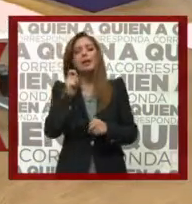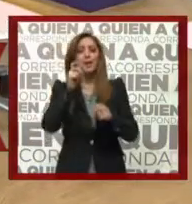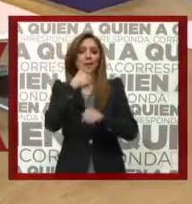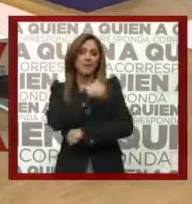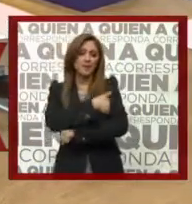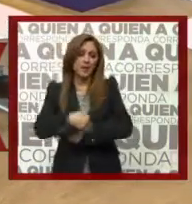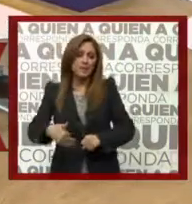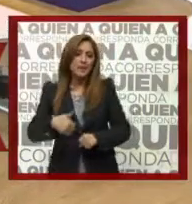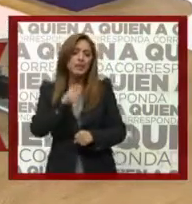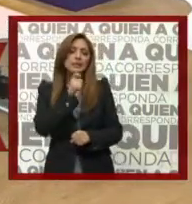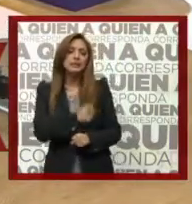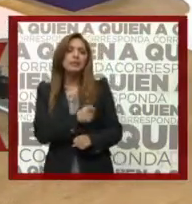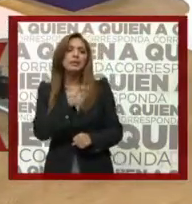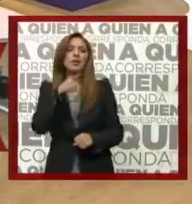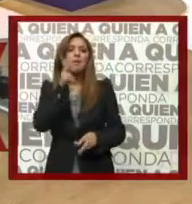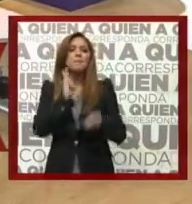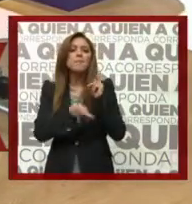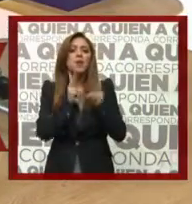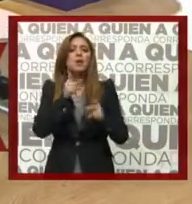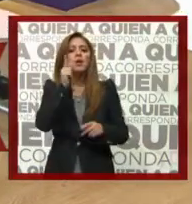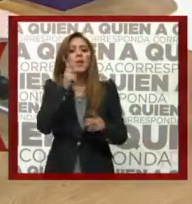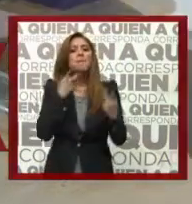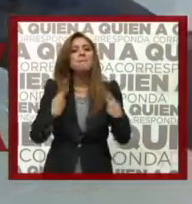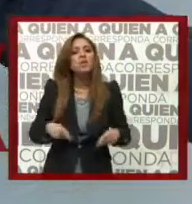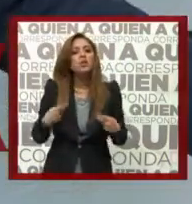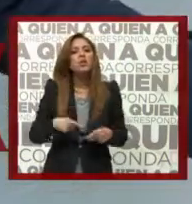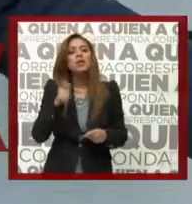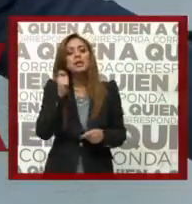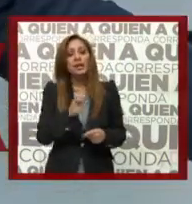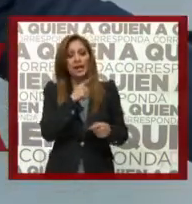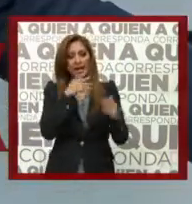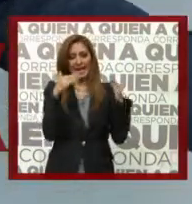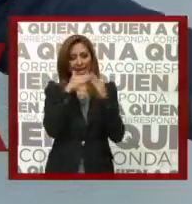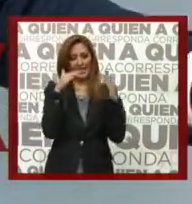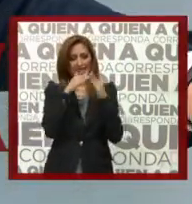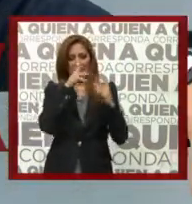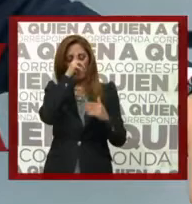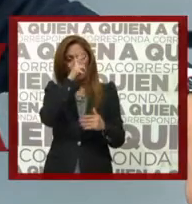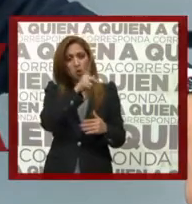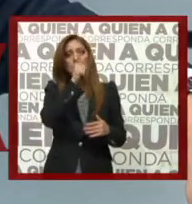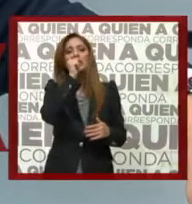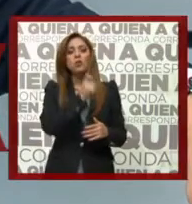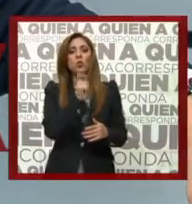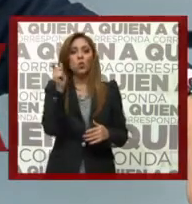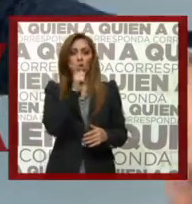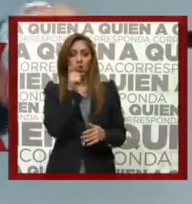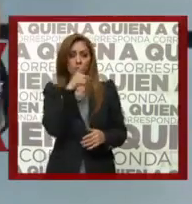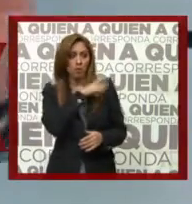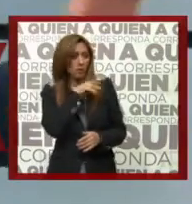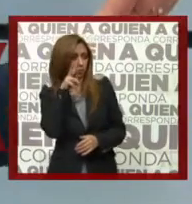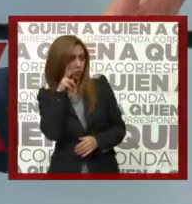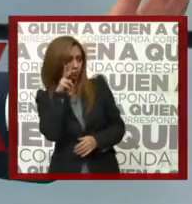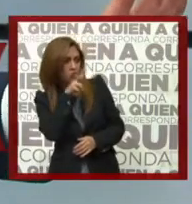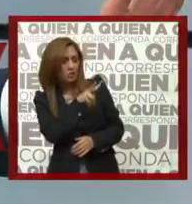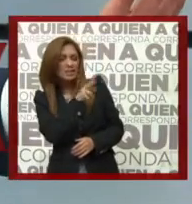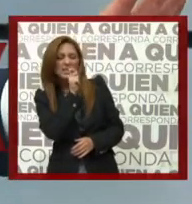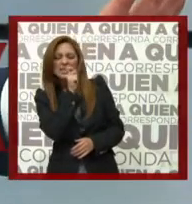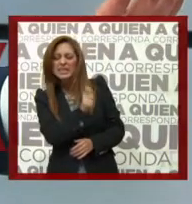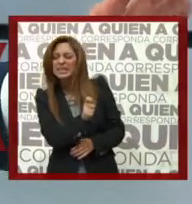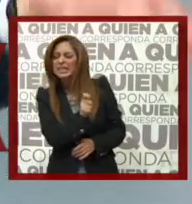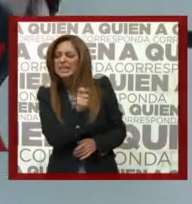algunas personas sobre una mujer que es violentada en su casa. Cuando los hijos lo ven, por alguna extraña